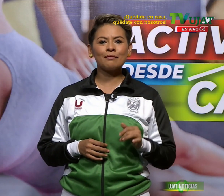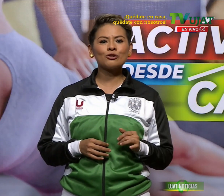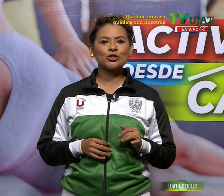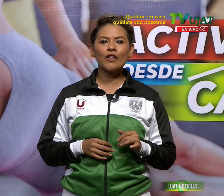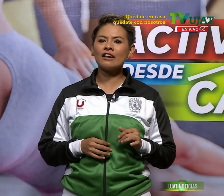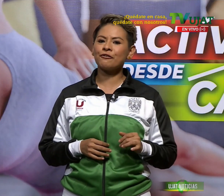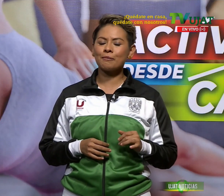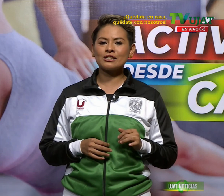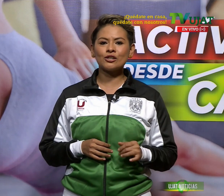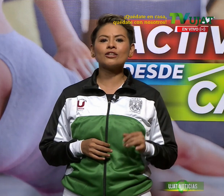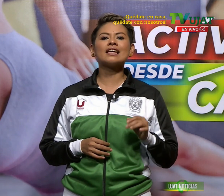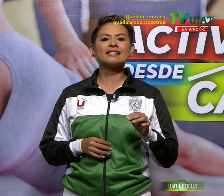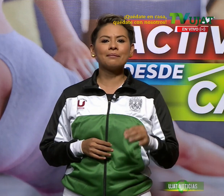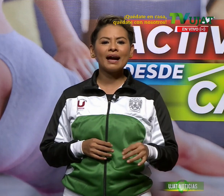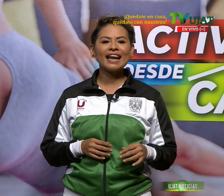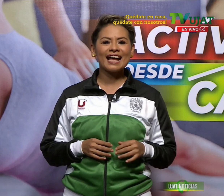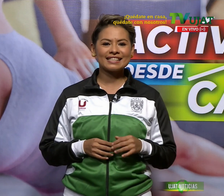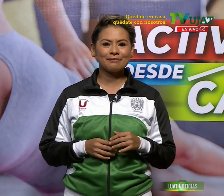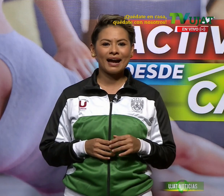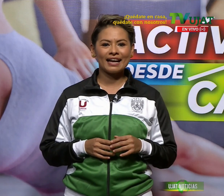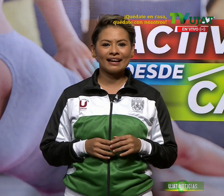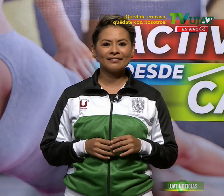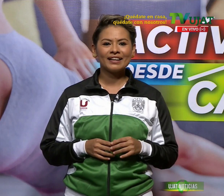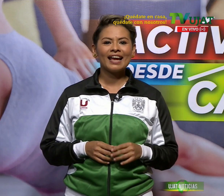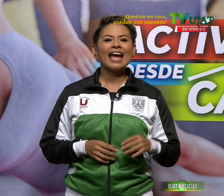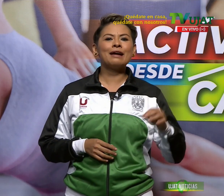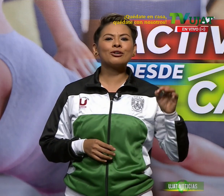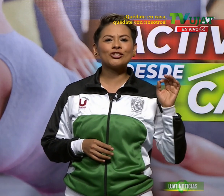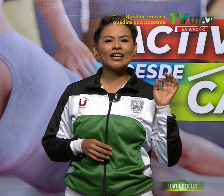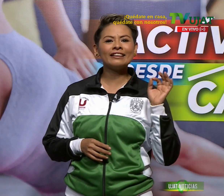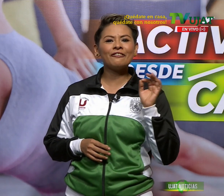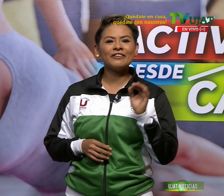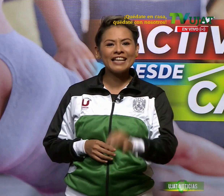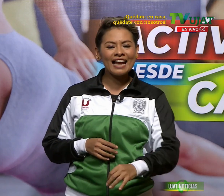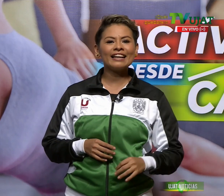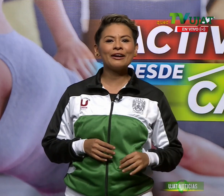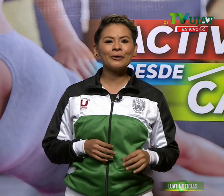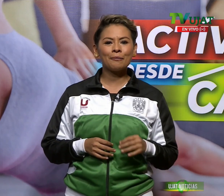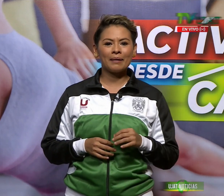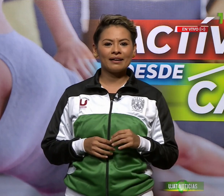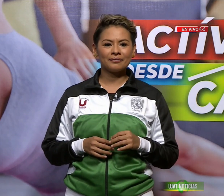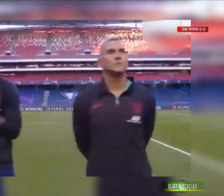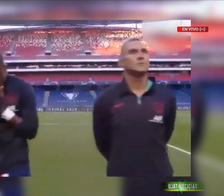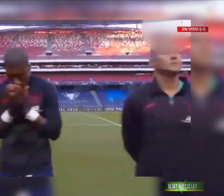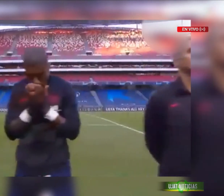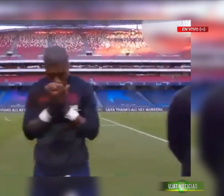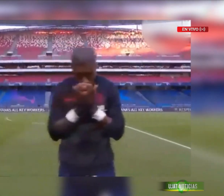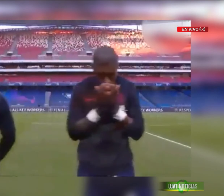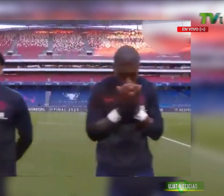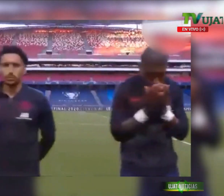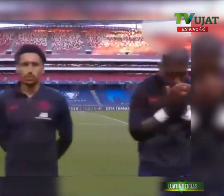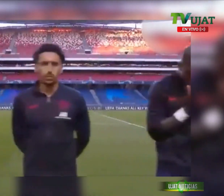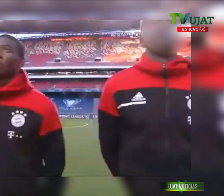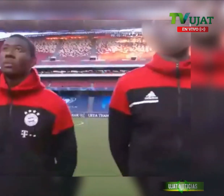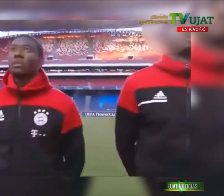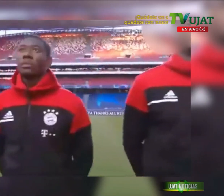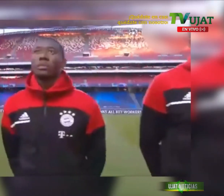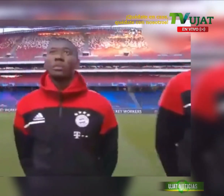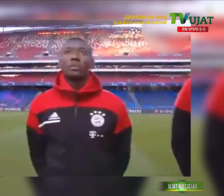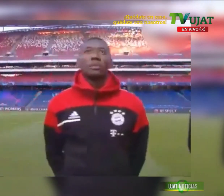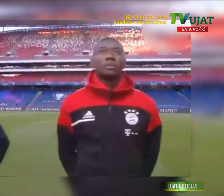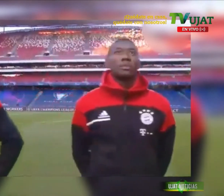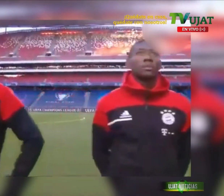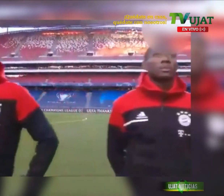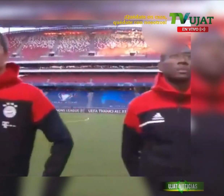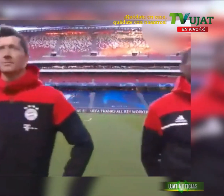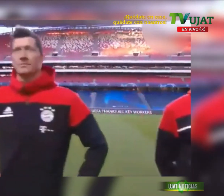MX, aquí tendremos toda la información semana a semana. Emocionante final en Europa. Bien